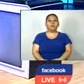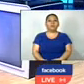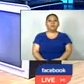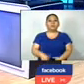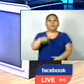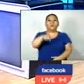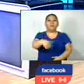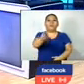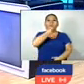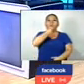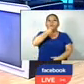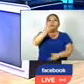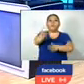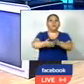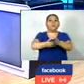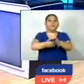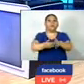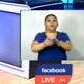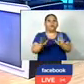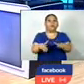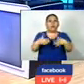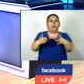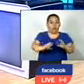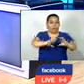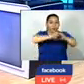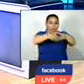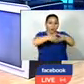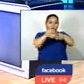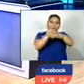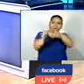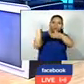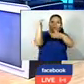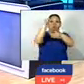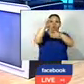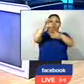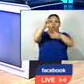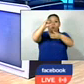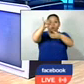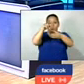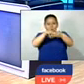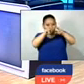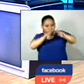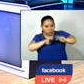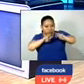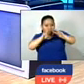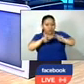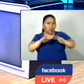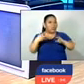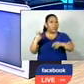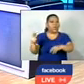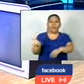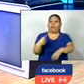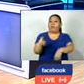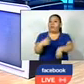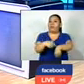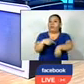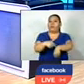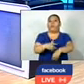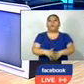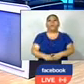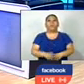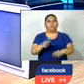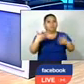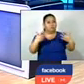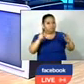Iniciamos con la información, la sección de probidad de la Corte Suprema de Justicia está contra el tiempo. Esto es las